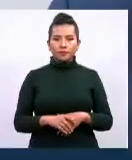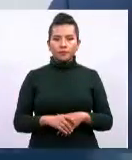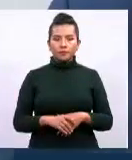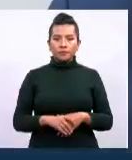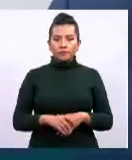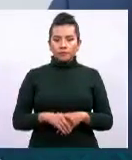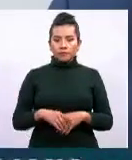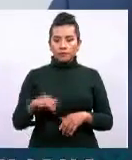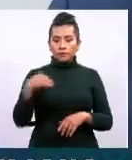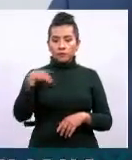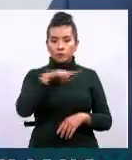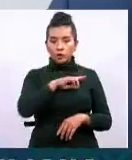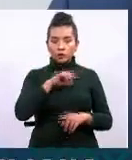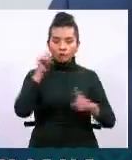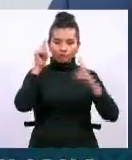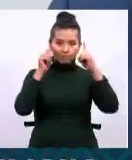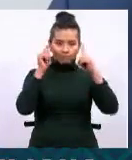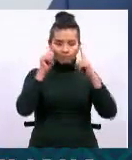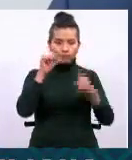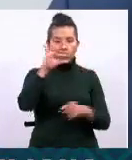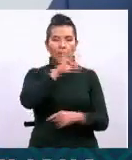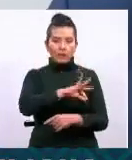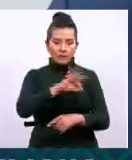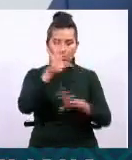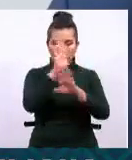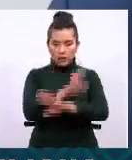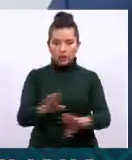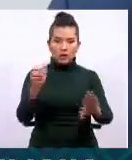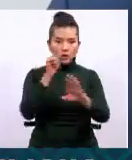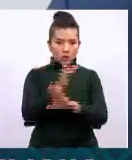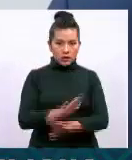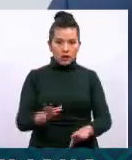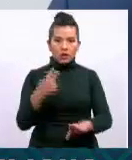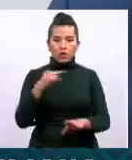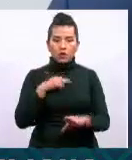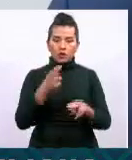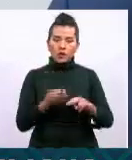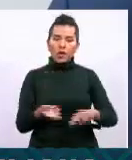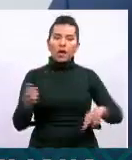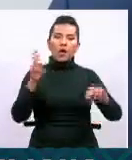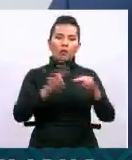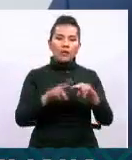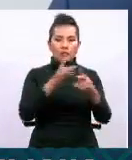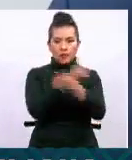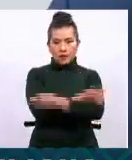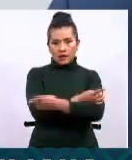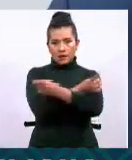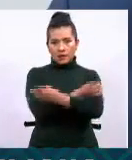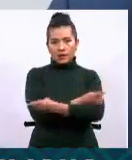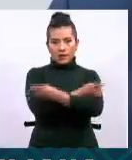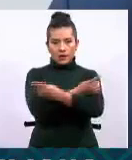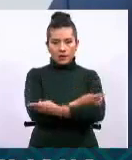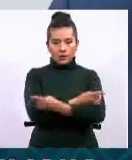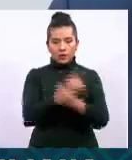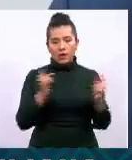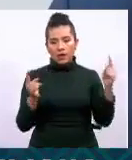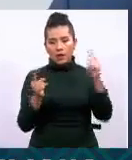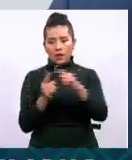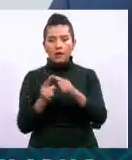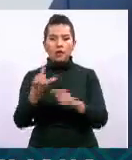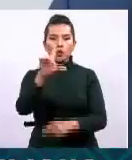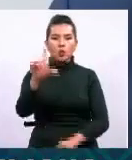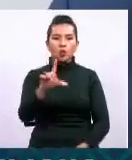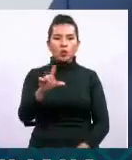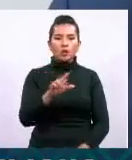Pensando precisamente en nuestras niñas y en nuestros niños, estamos ampliando este descanso pedagógico hasta el día lunes